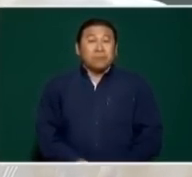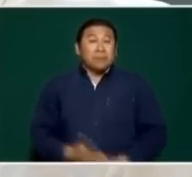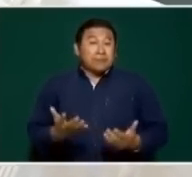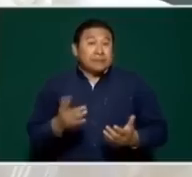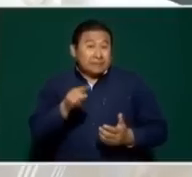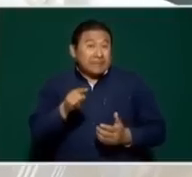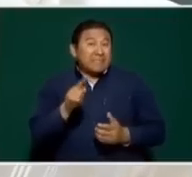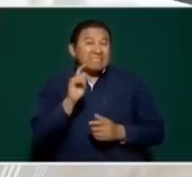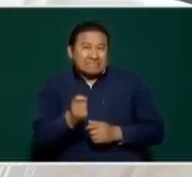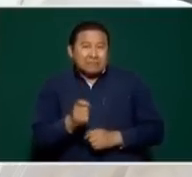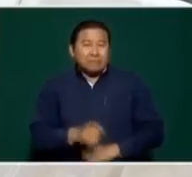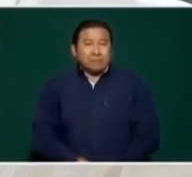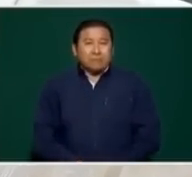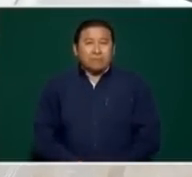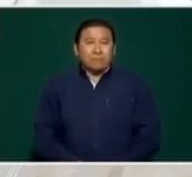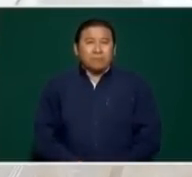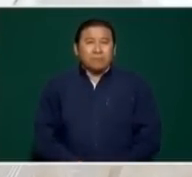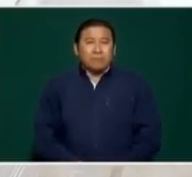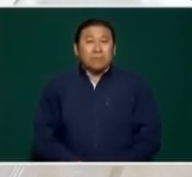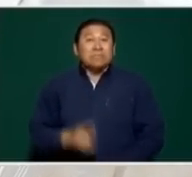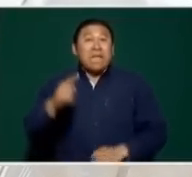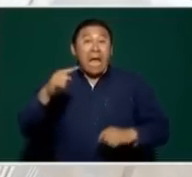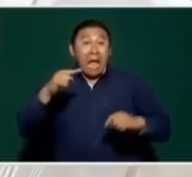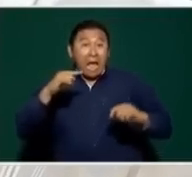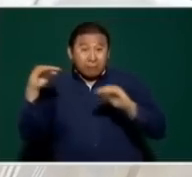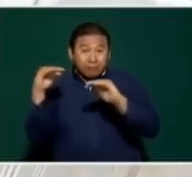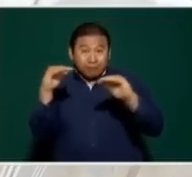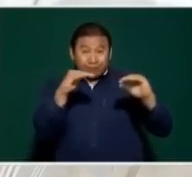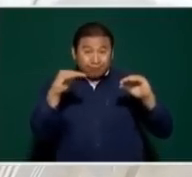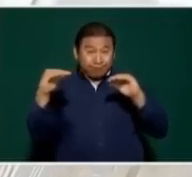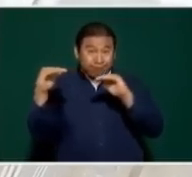porque quiere decir que hay democracia,